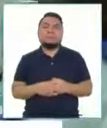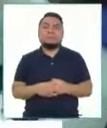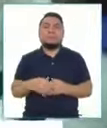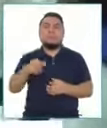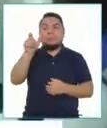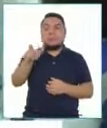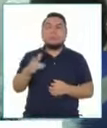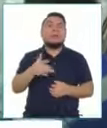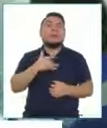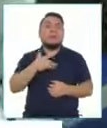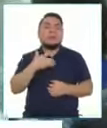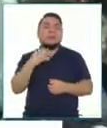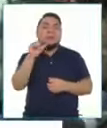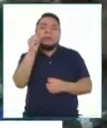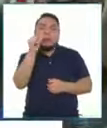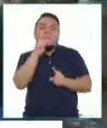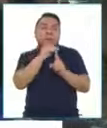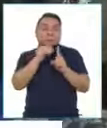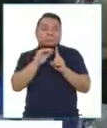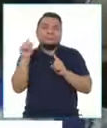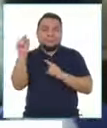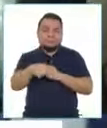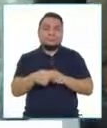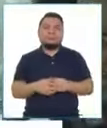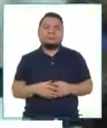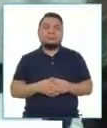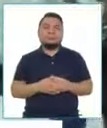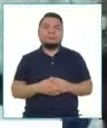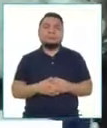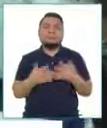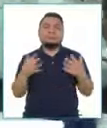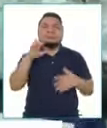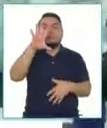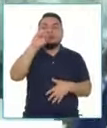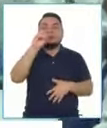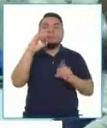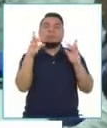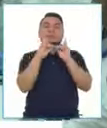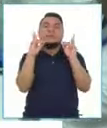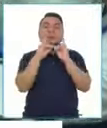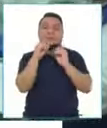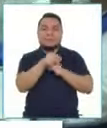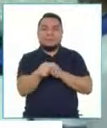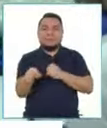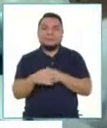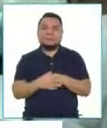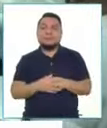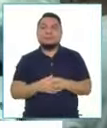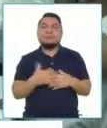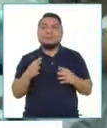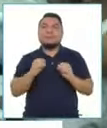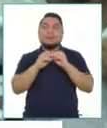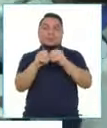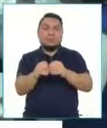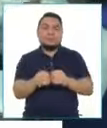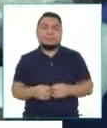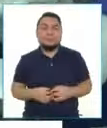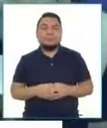pacientes con sintomatología leve y moderado. 50 camas entonces se van a